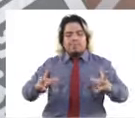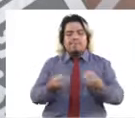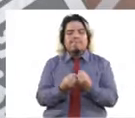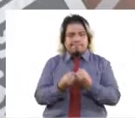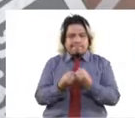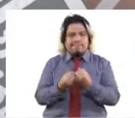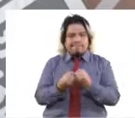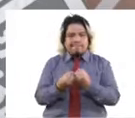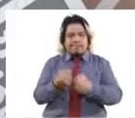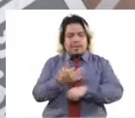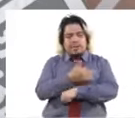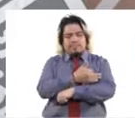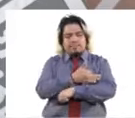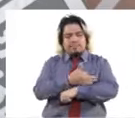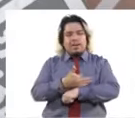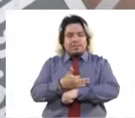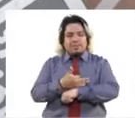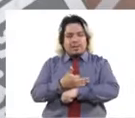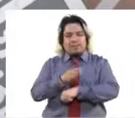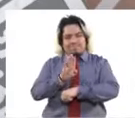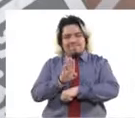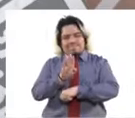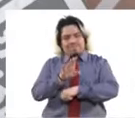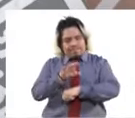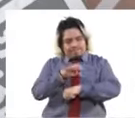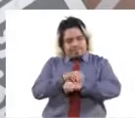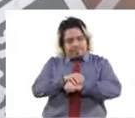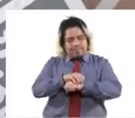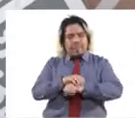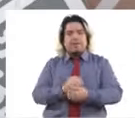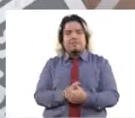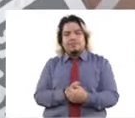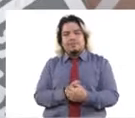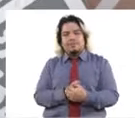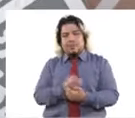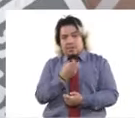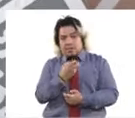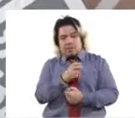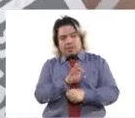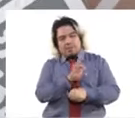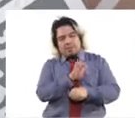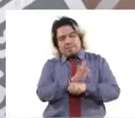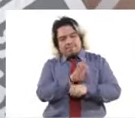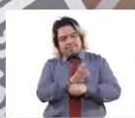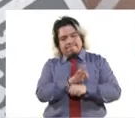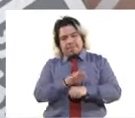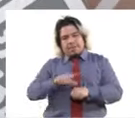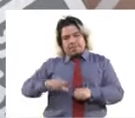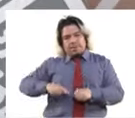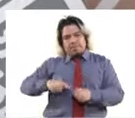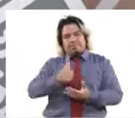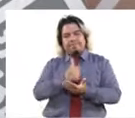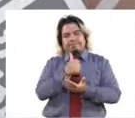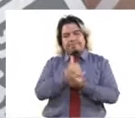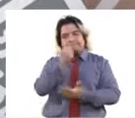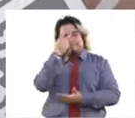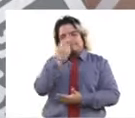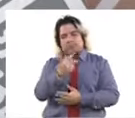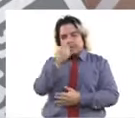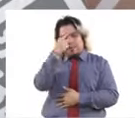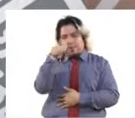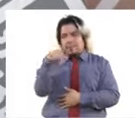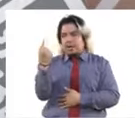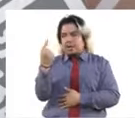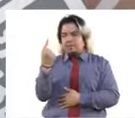de la policía de la Ciudad de México y una protección que les da también el gobierno de la ciudad para mejorar